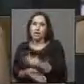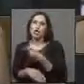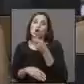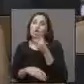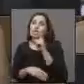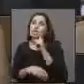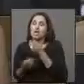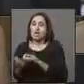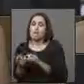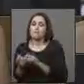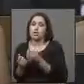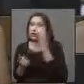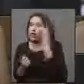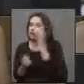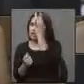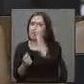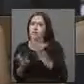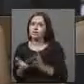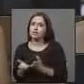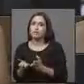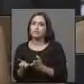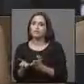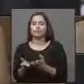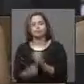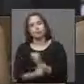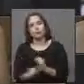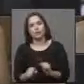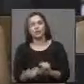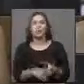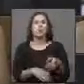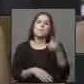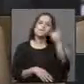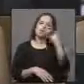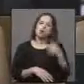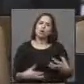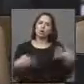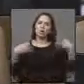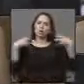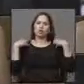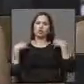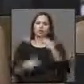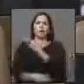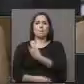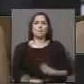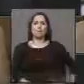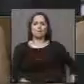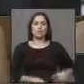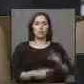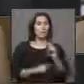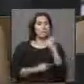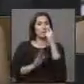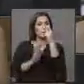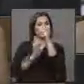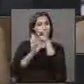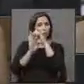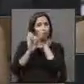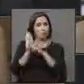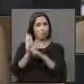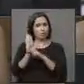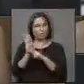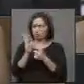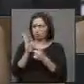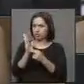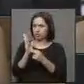Sin embargo, cuando asume la presidenta, el primer proyecto que vemos es uno que era